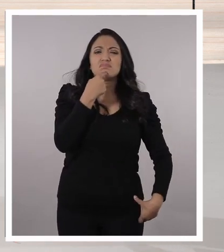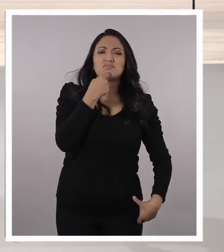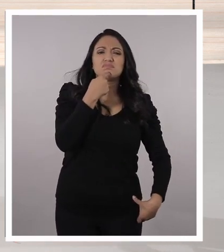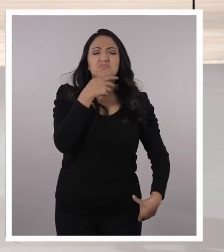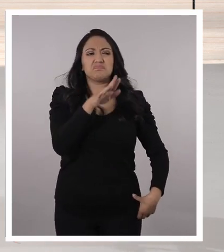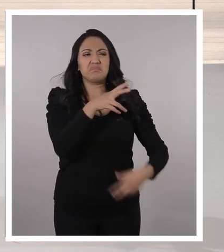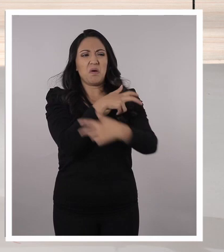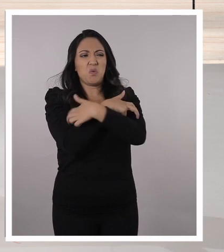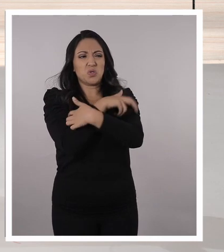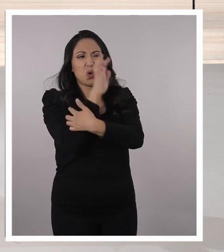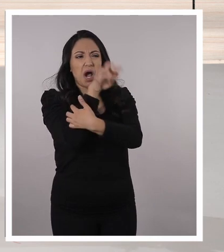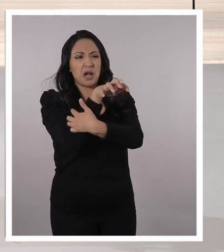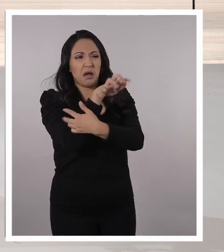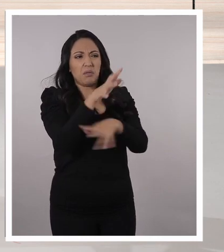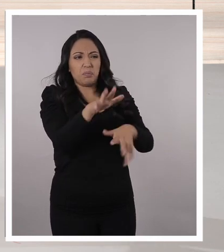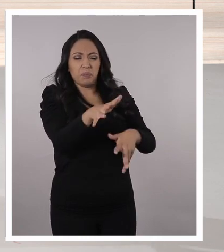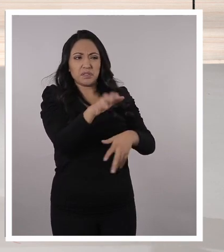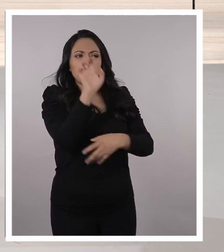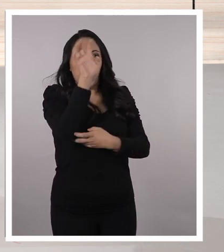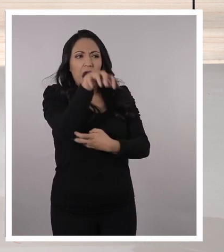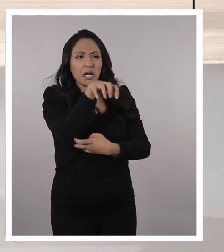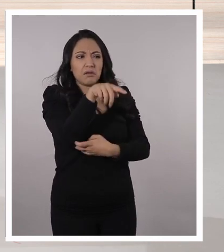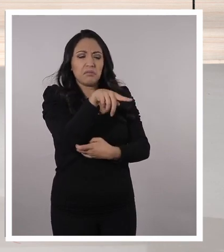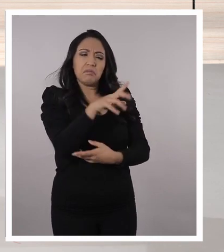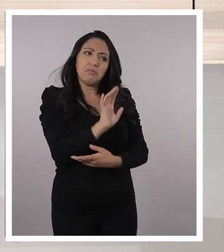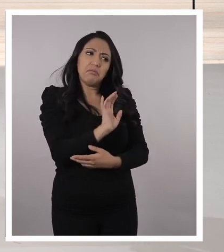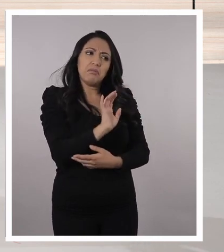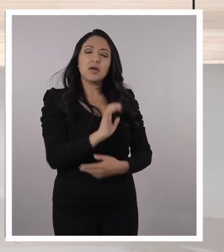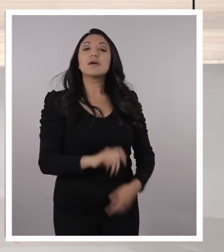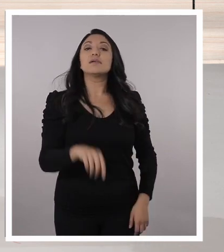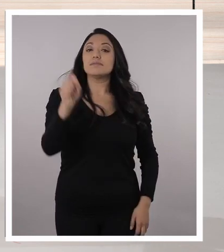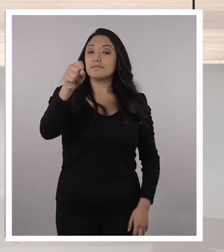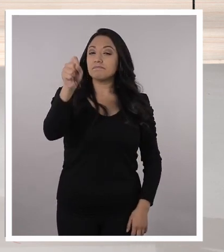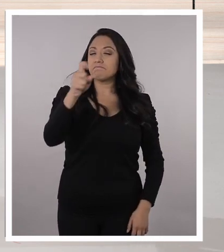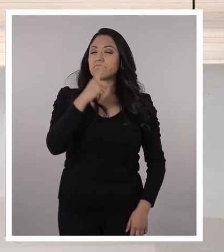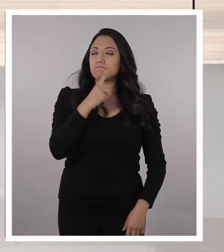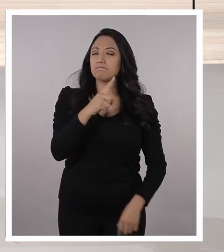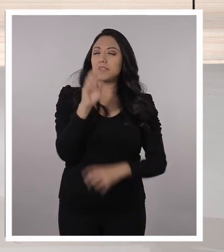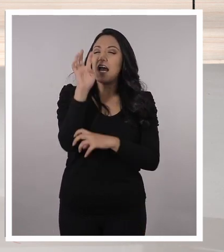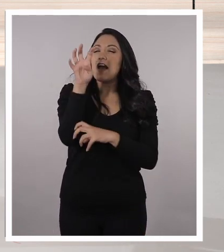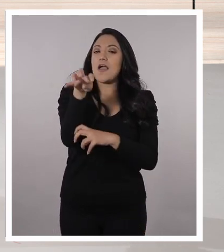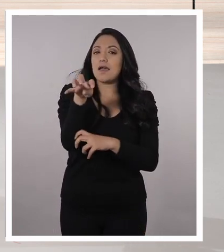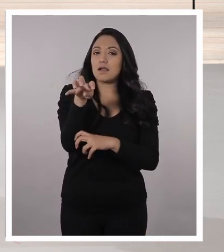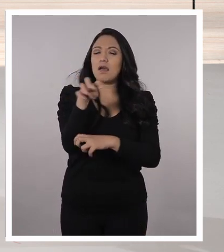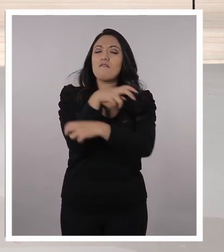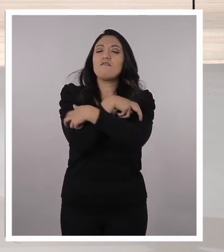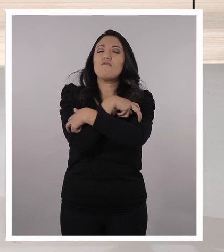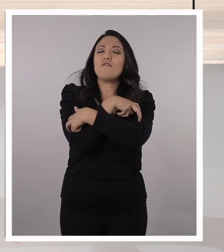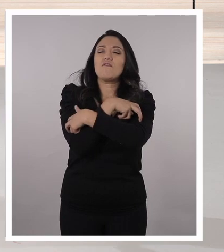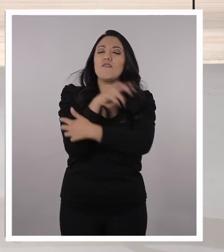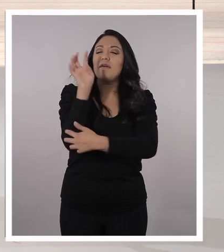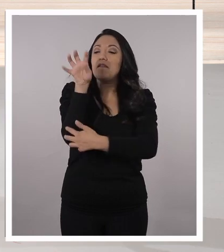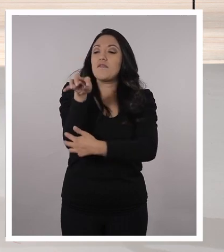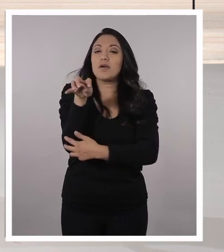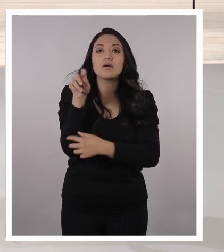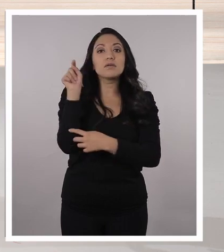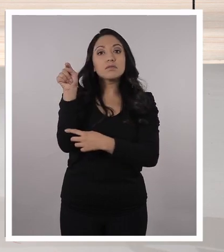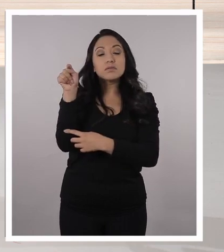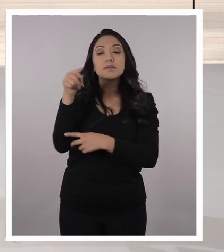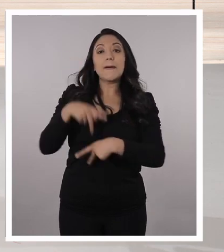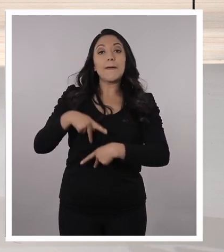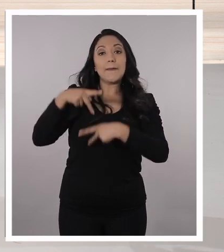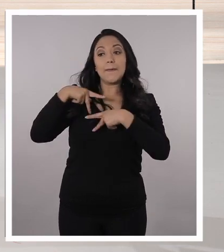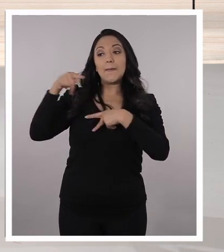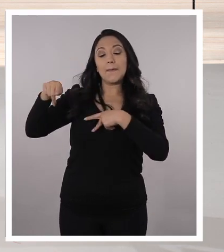como de garras. Exacto, en estos fósiles hay unas garras que eran una de las características de esta especie que